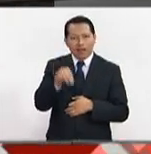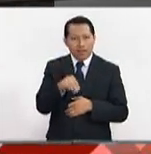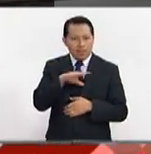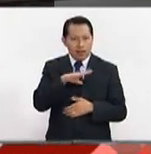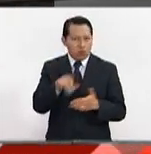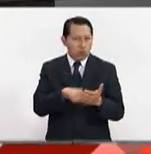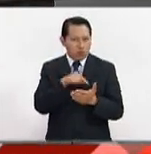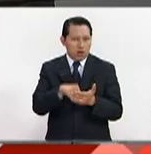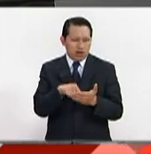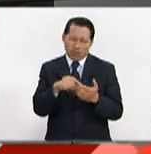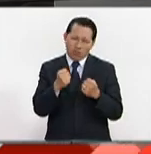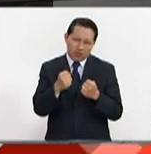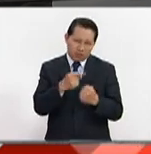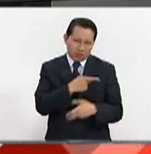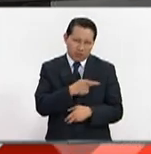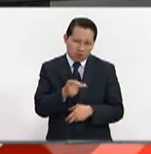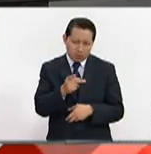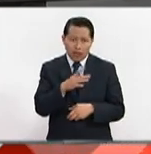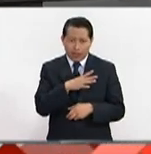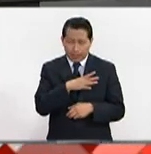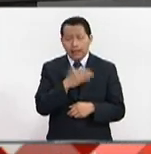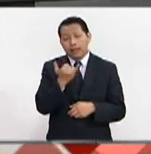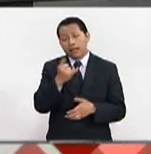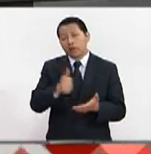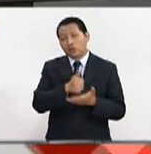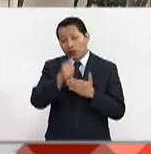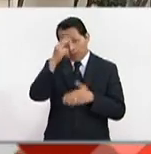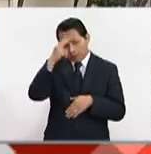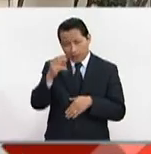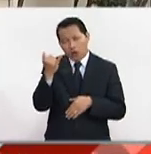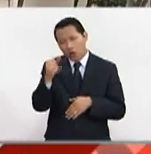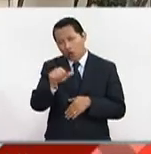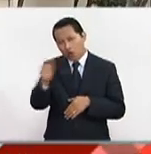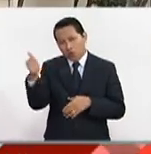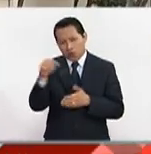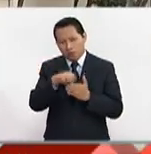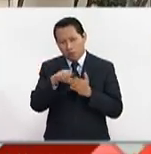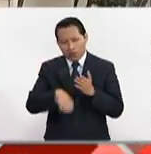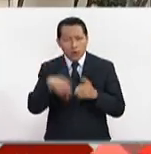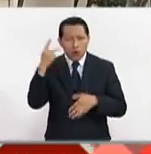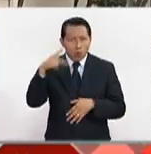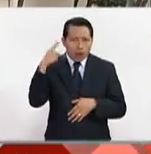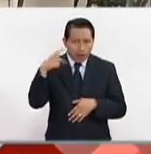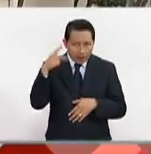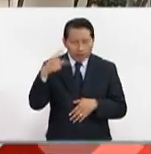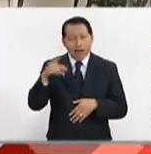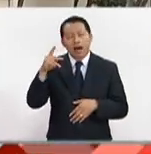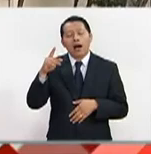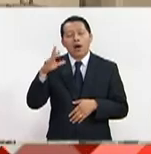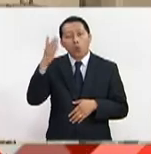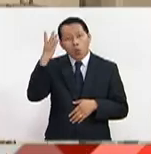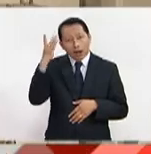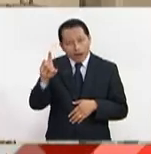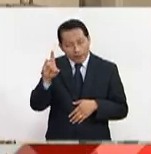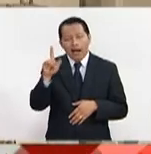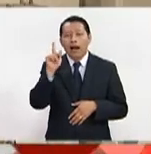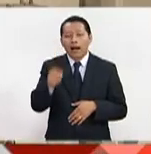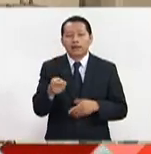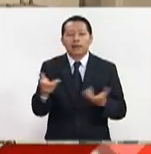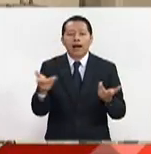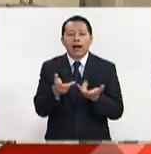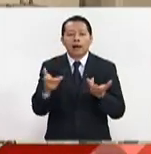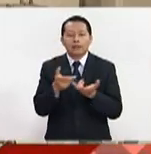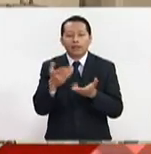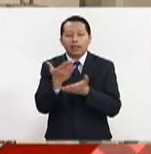más alta marginación. Y en la Ciudad de México y en otras grandes ciudades como la Ciudad de Puebla, la Ciudad de Cuernavaca, se están trabajando en